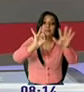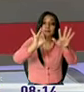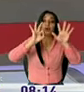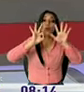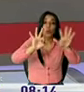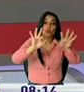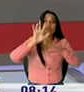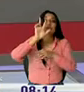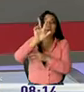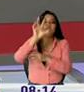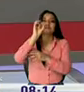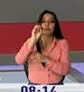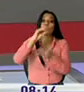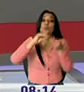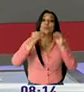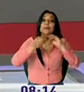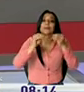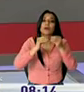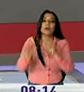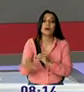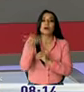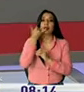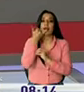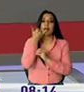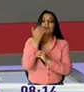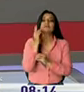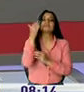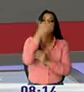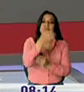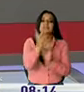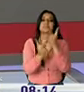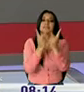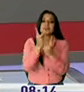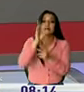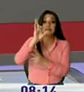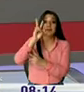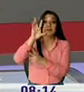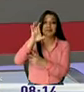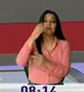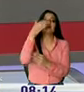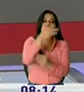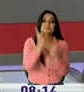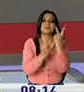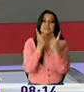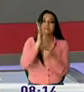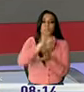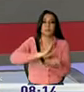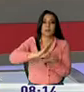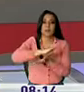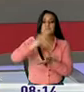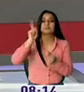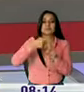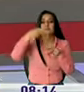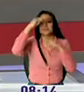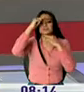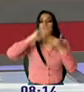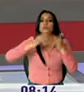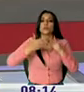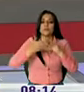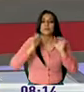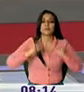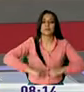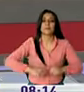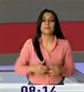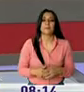099-443-7830. Ese es el número que usted debe comunicarse para que TVC, Televicentro, con el primer noticiero de la comunidad, visite su barrio. Así